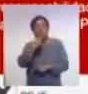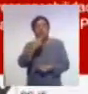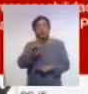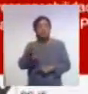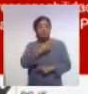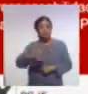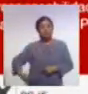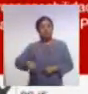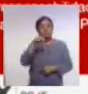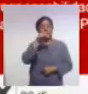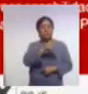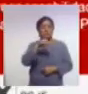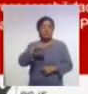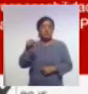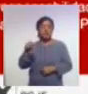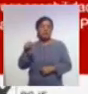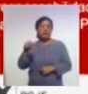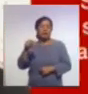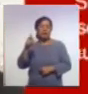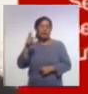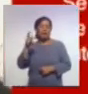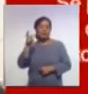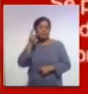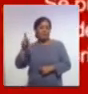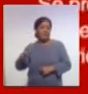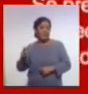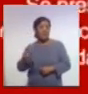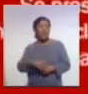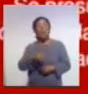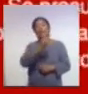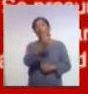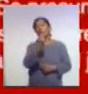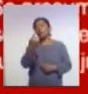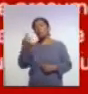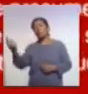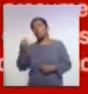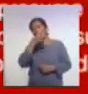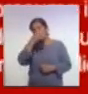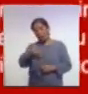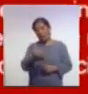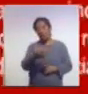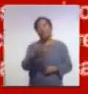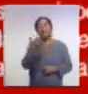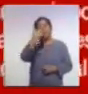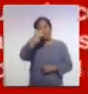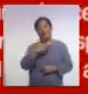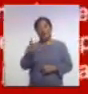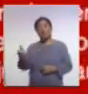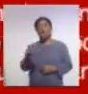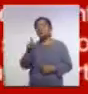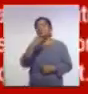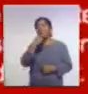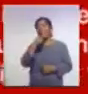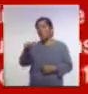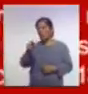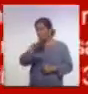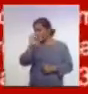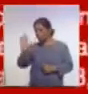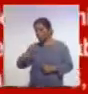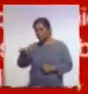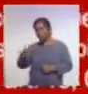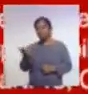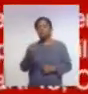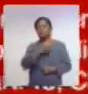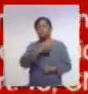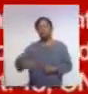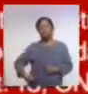el municipio de Nanacamilpa. El Servicio de Emergencias 911 reportó la madrugada del 29 de julio el cuerpo sin vida de un hombre en el barrio de Francisco Villa, en el